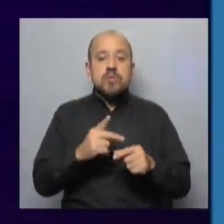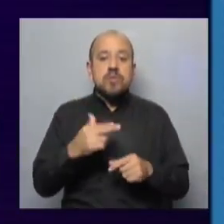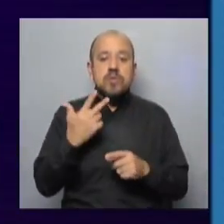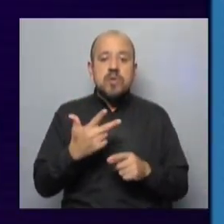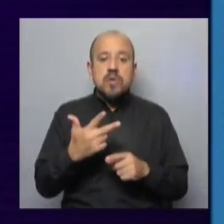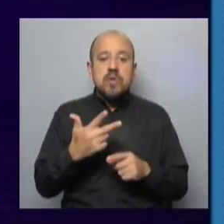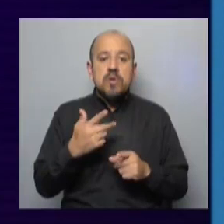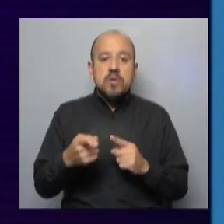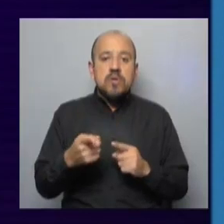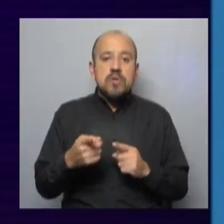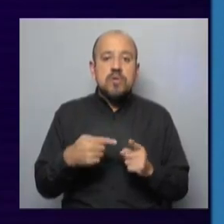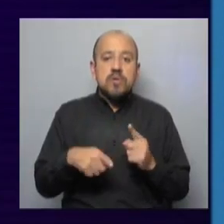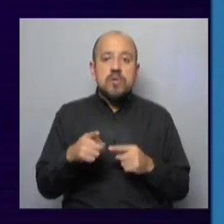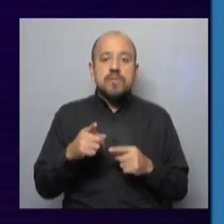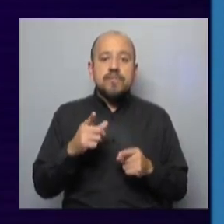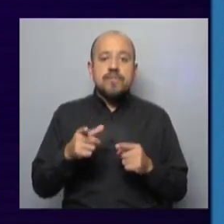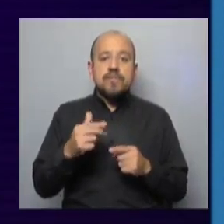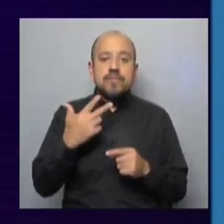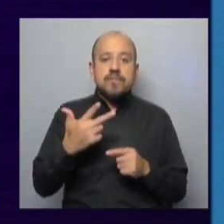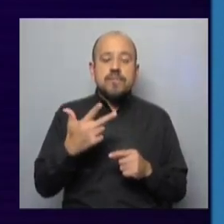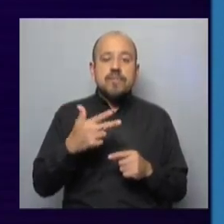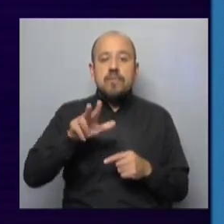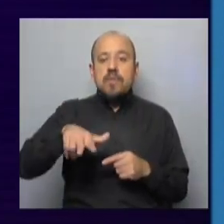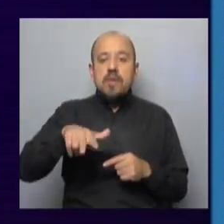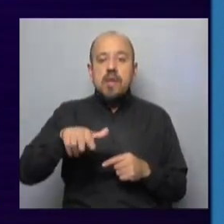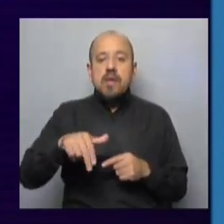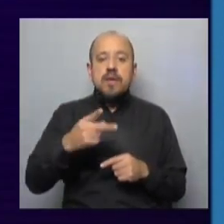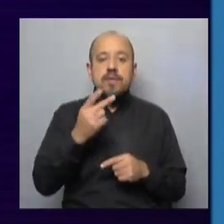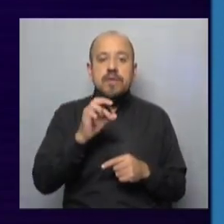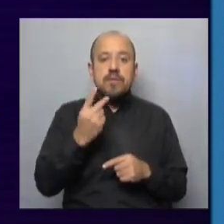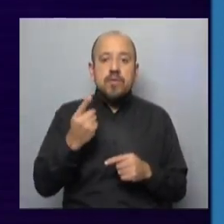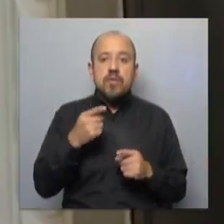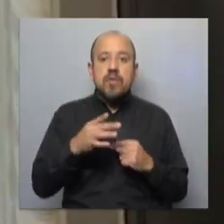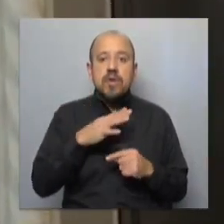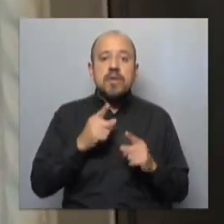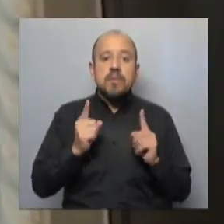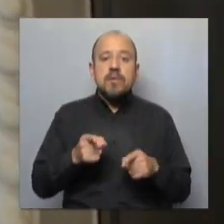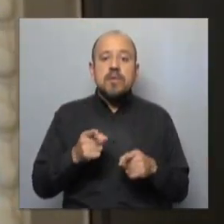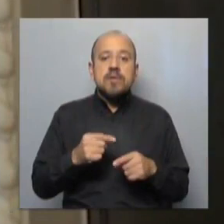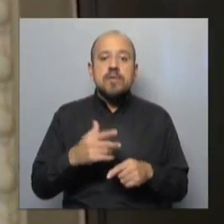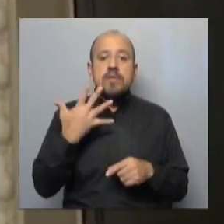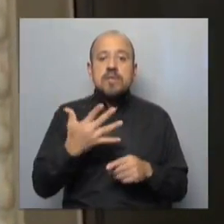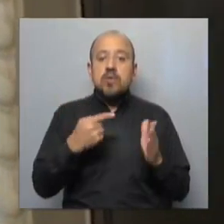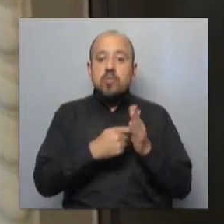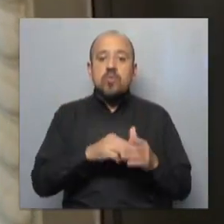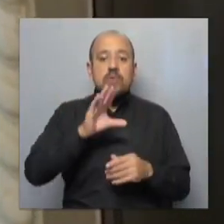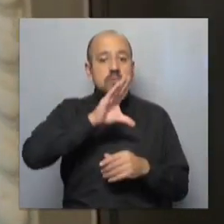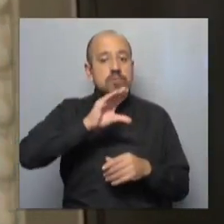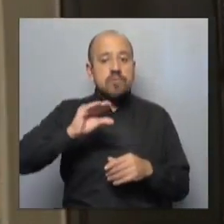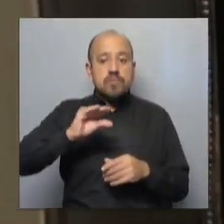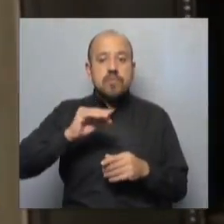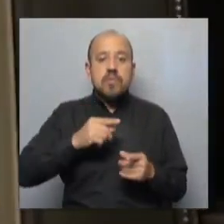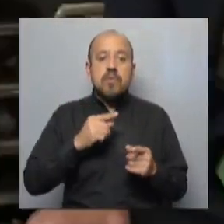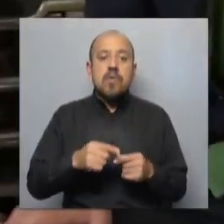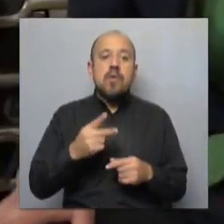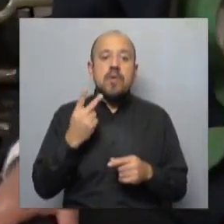trimestre o mejor dicho registrado en el tercer trimestre de 2021 además hay una caída de cinco puntos respecto a los